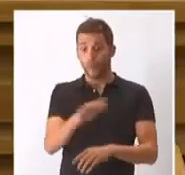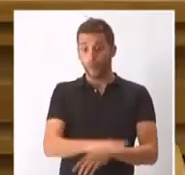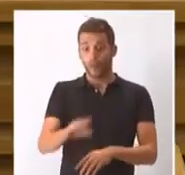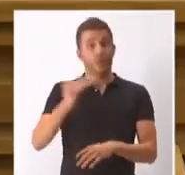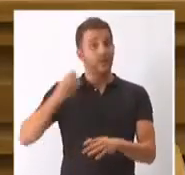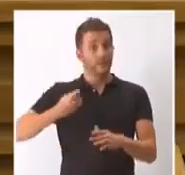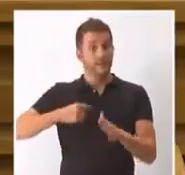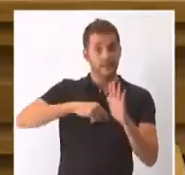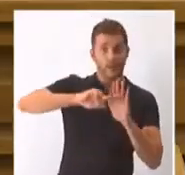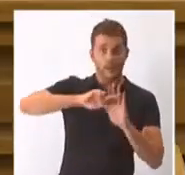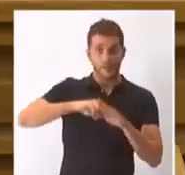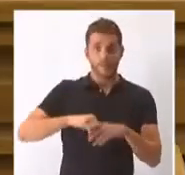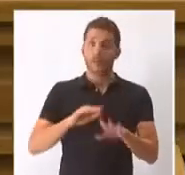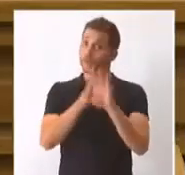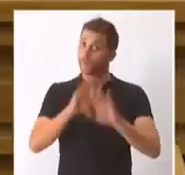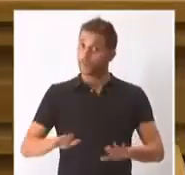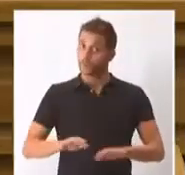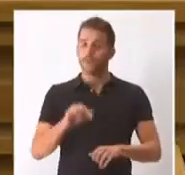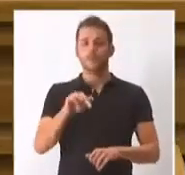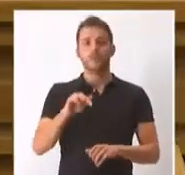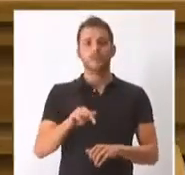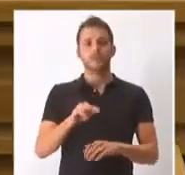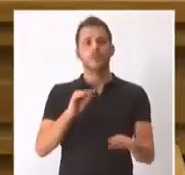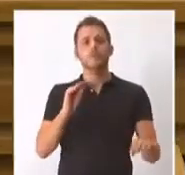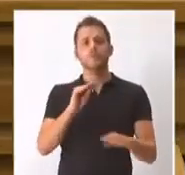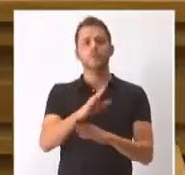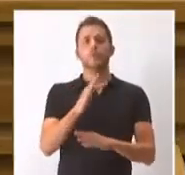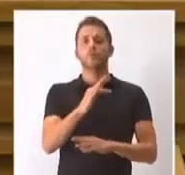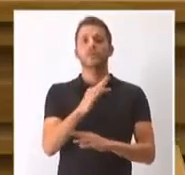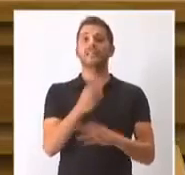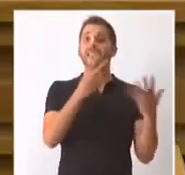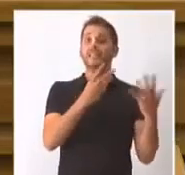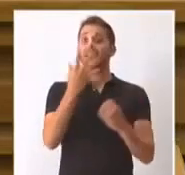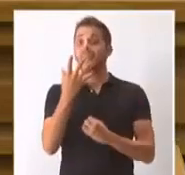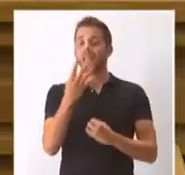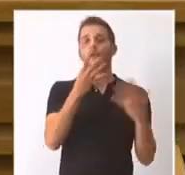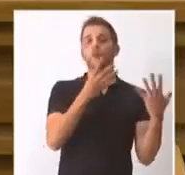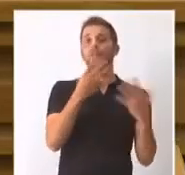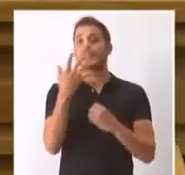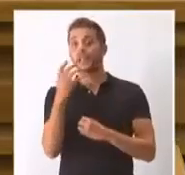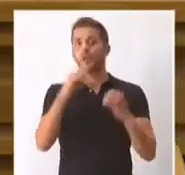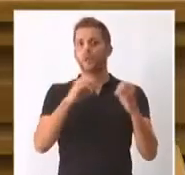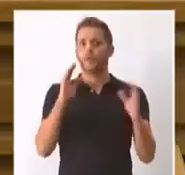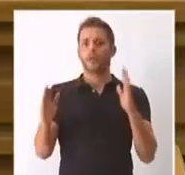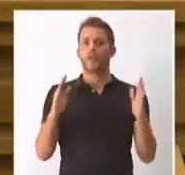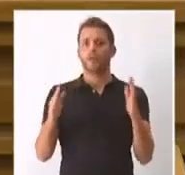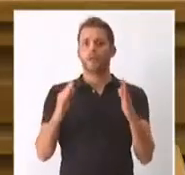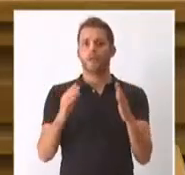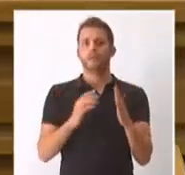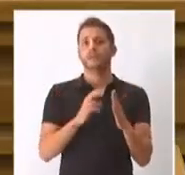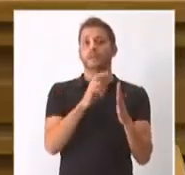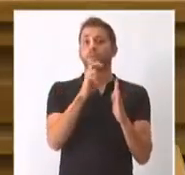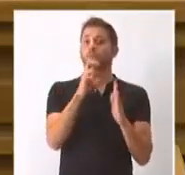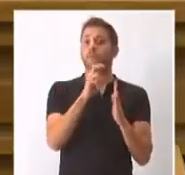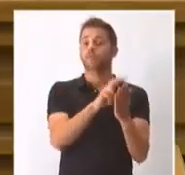y se establece por último una bonificación de entre el 75 y el 95 por ciento de la cuota tributaria para las